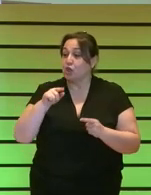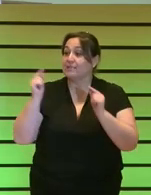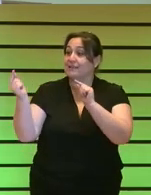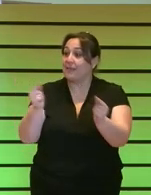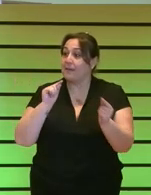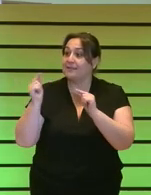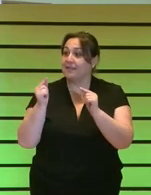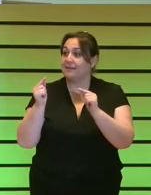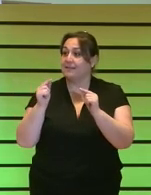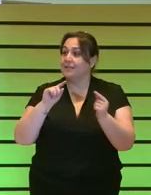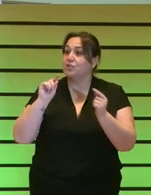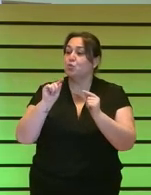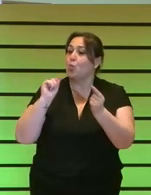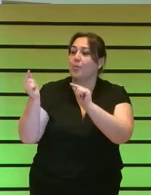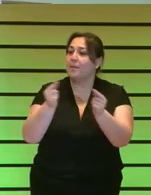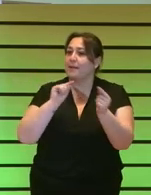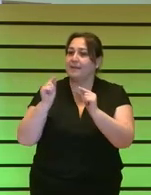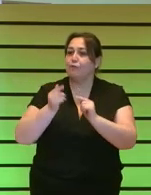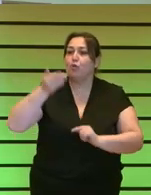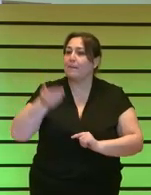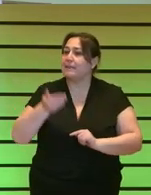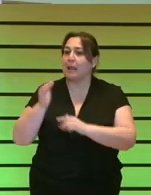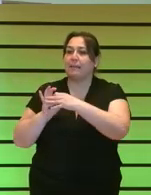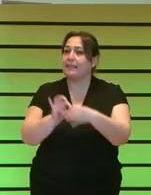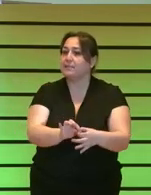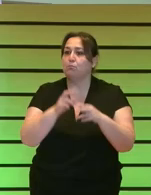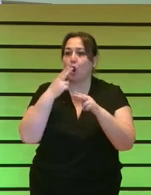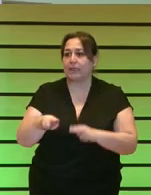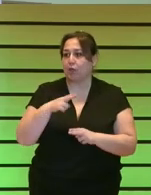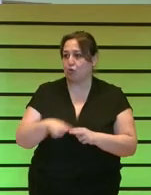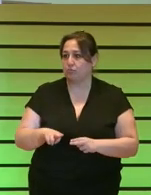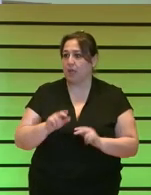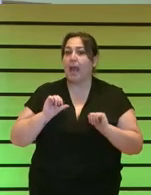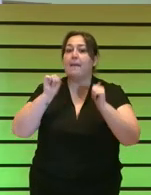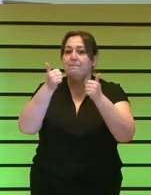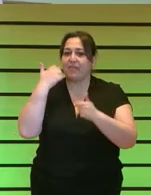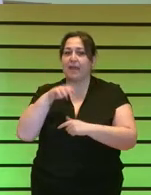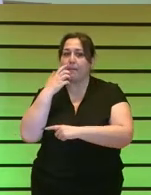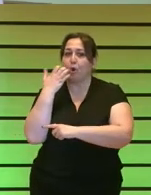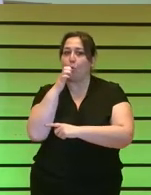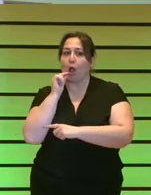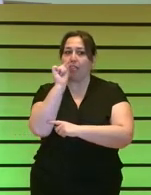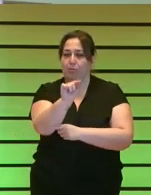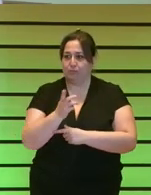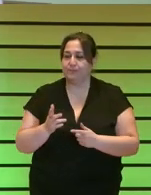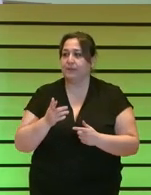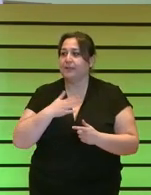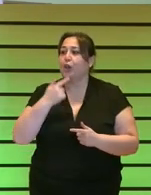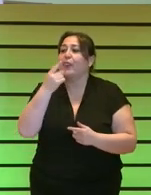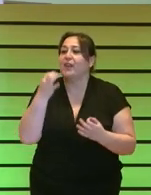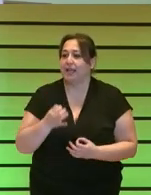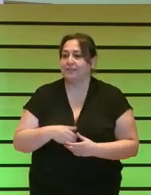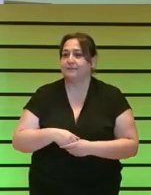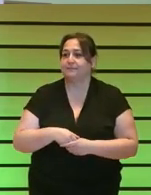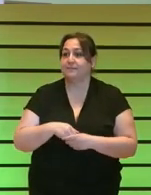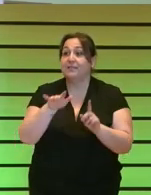es un debate fundamentalmente político empiezo provocando Qué quiere decir con esto Mira el